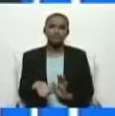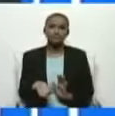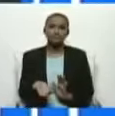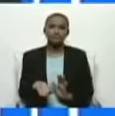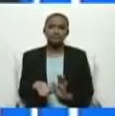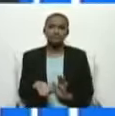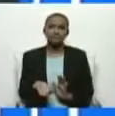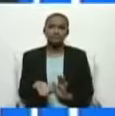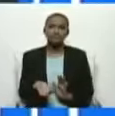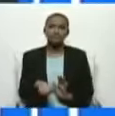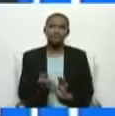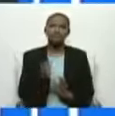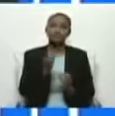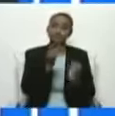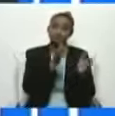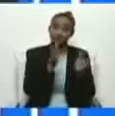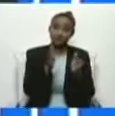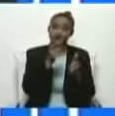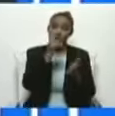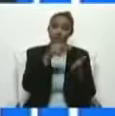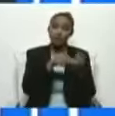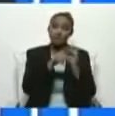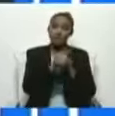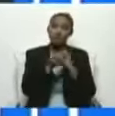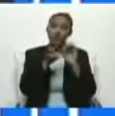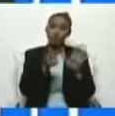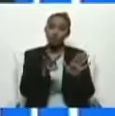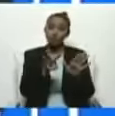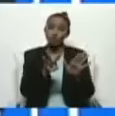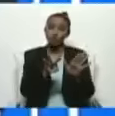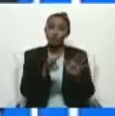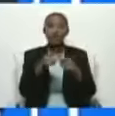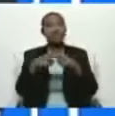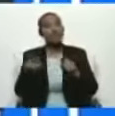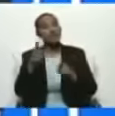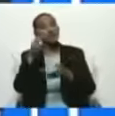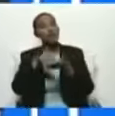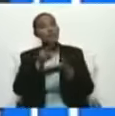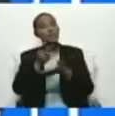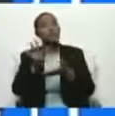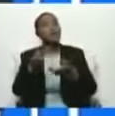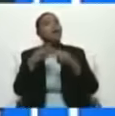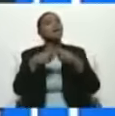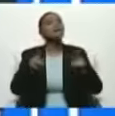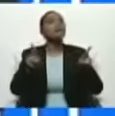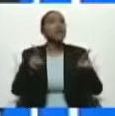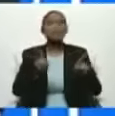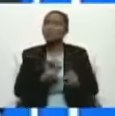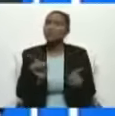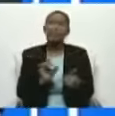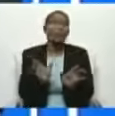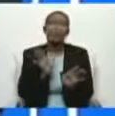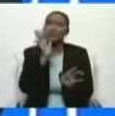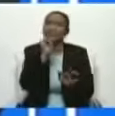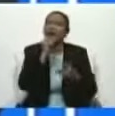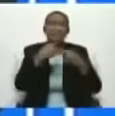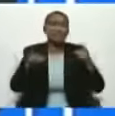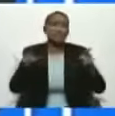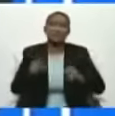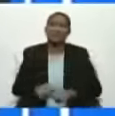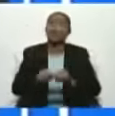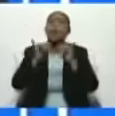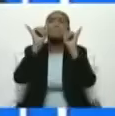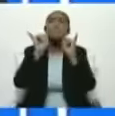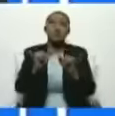2018 y el sistema electoral venezolano del año 2024? ¿Cuál diferencia existe? Ninguna, es el mismo. Son las mismas máquinas de